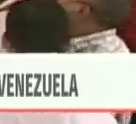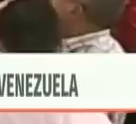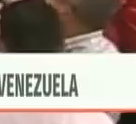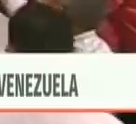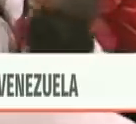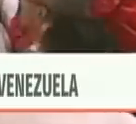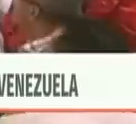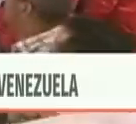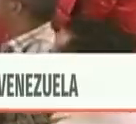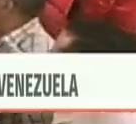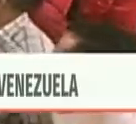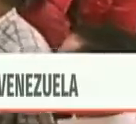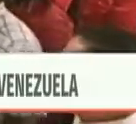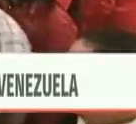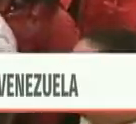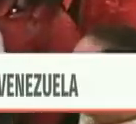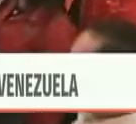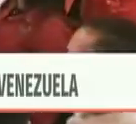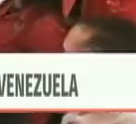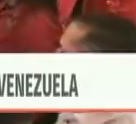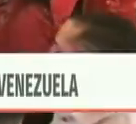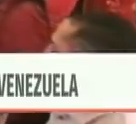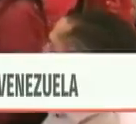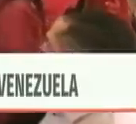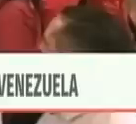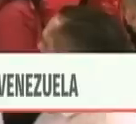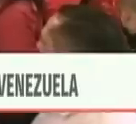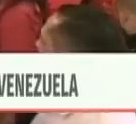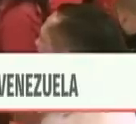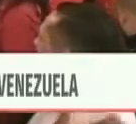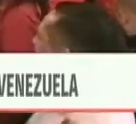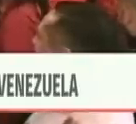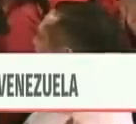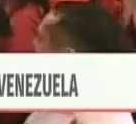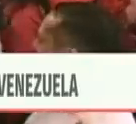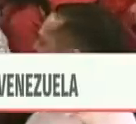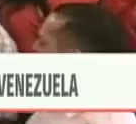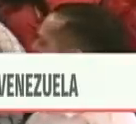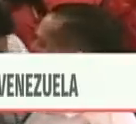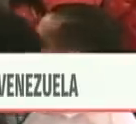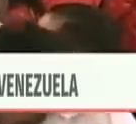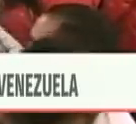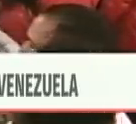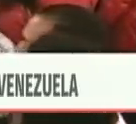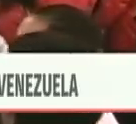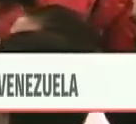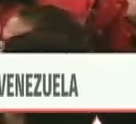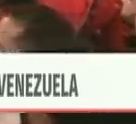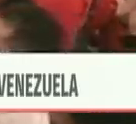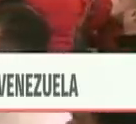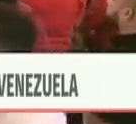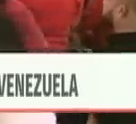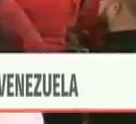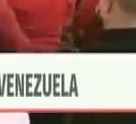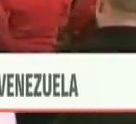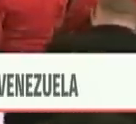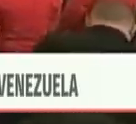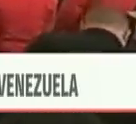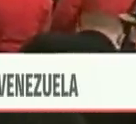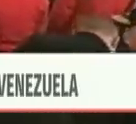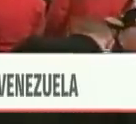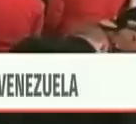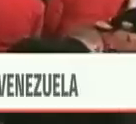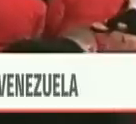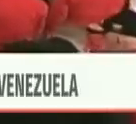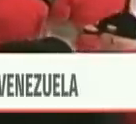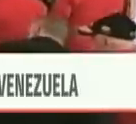transporte del país, una clase de trabajadora comprometida con el pueblo de Venezuela, comprometido también con el desarrollo